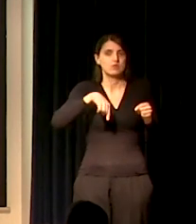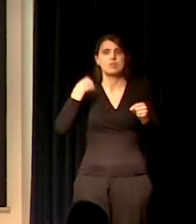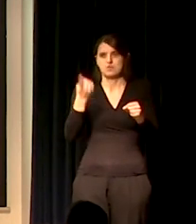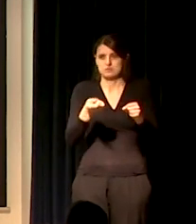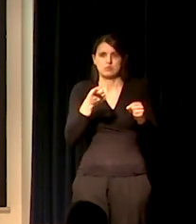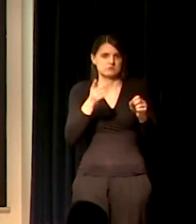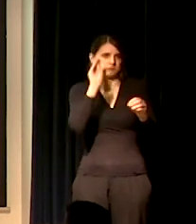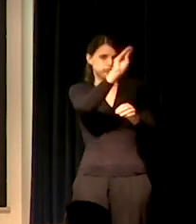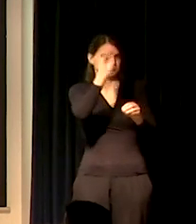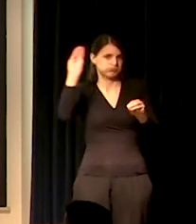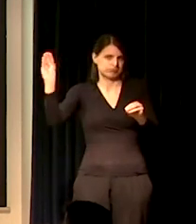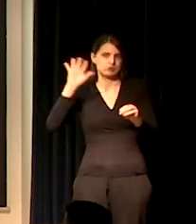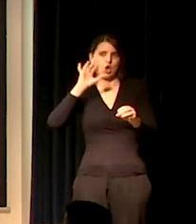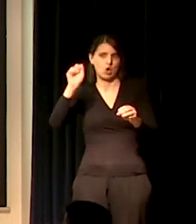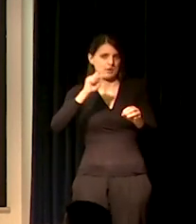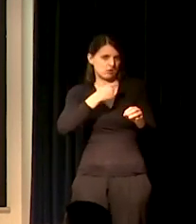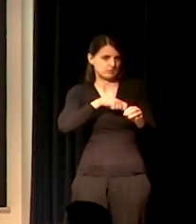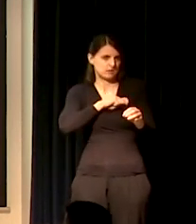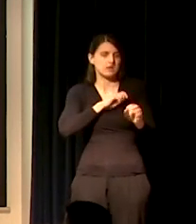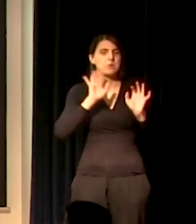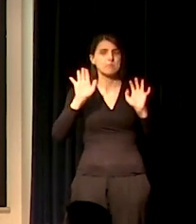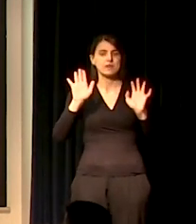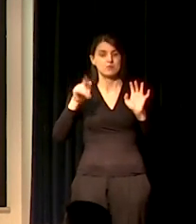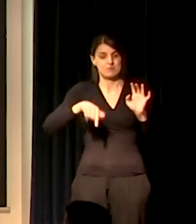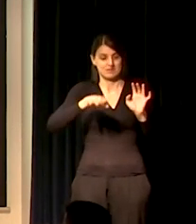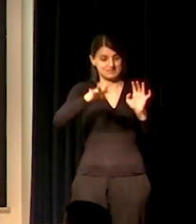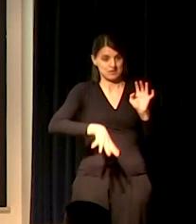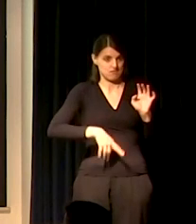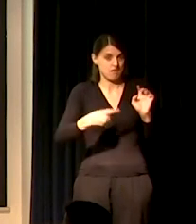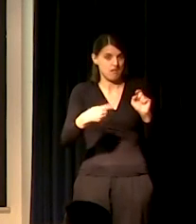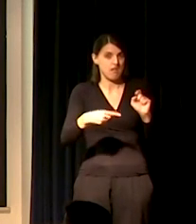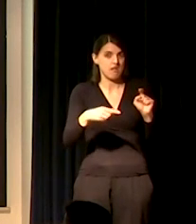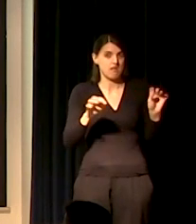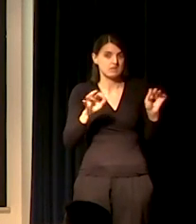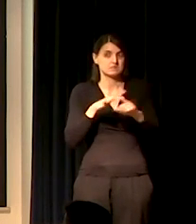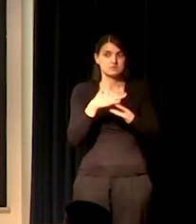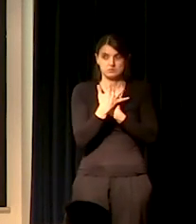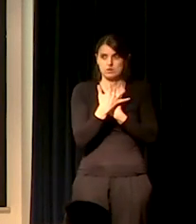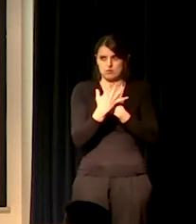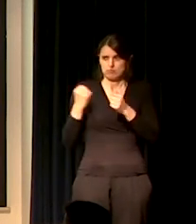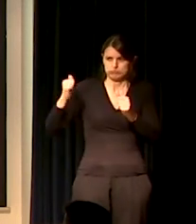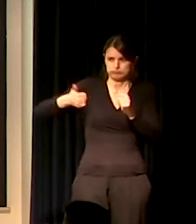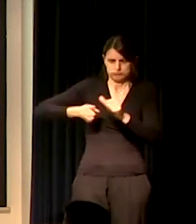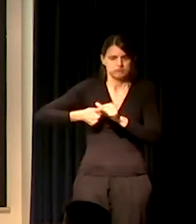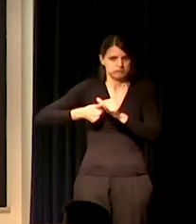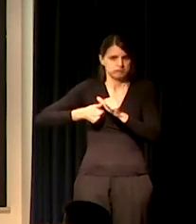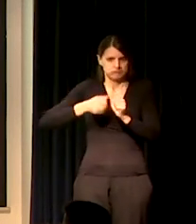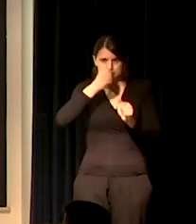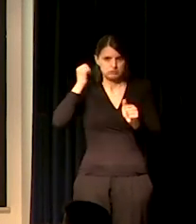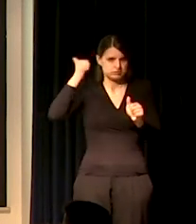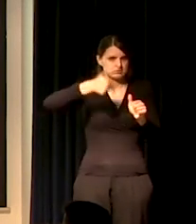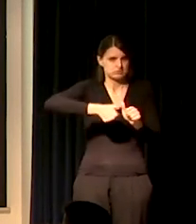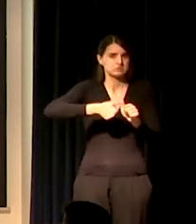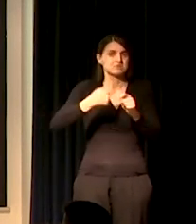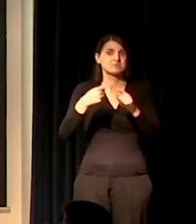gobierno español, pero sí que está claro que como Cataluña tenemos todavía una situación y sigue existiendo una situación de vulneración